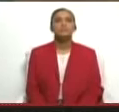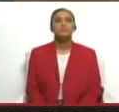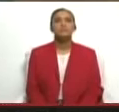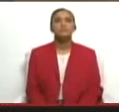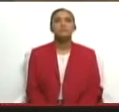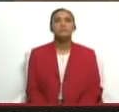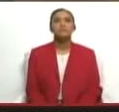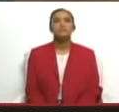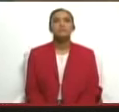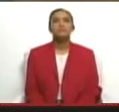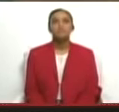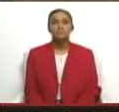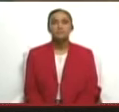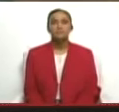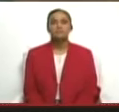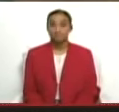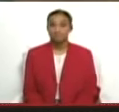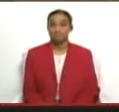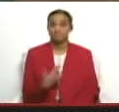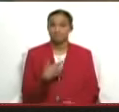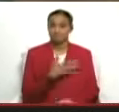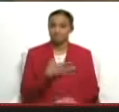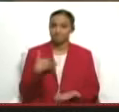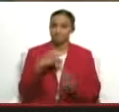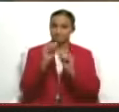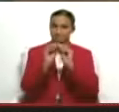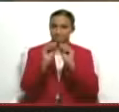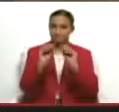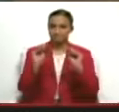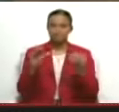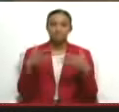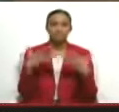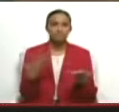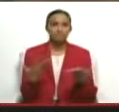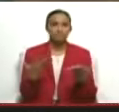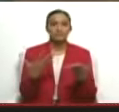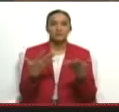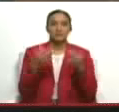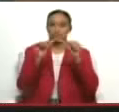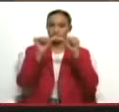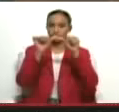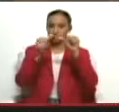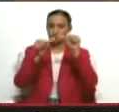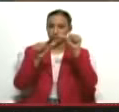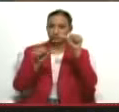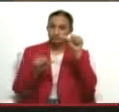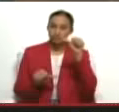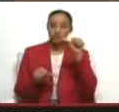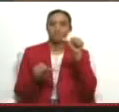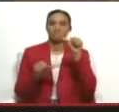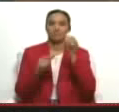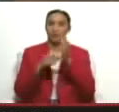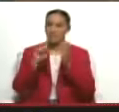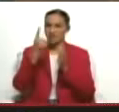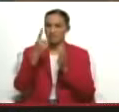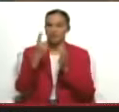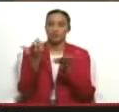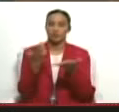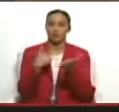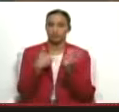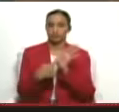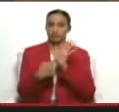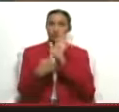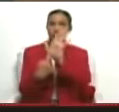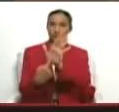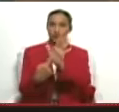Cómplices Yo quiero entonces luego de hacer esta lectura que ya la vimos